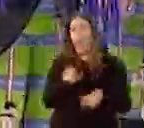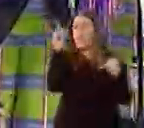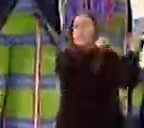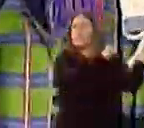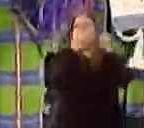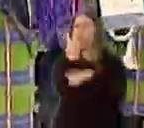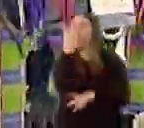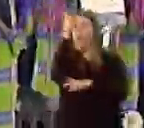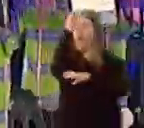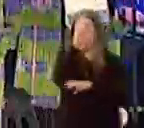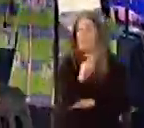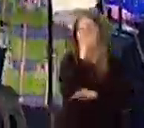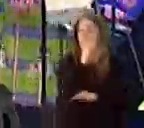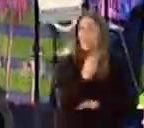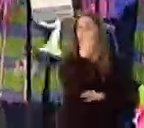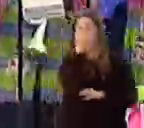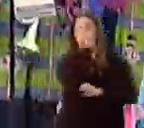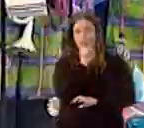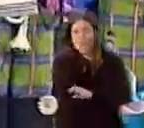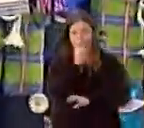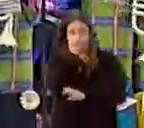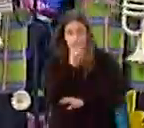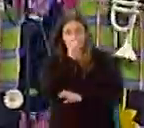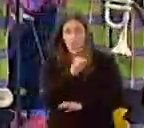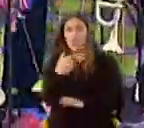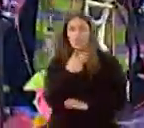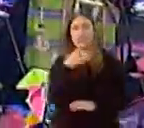letras que te cantan amén